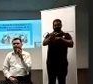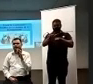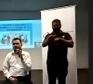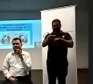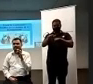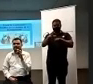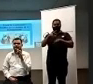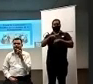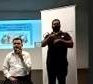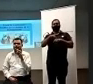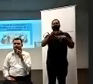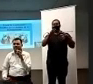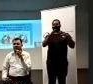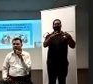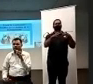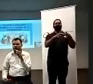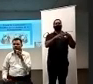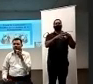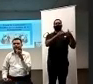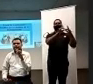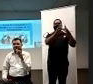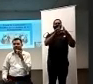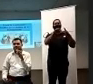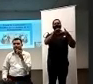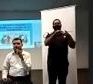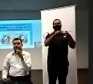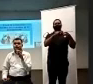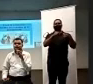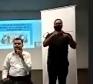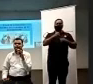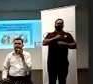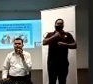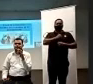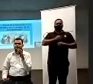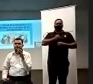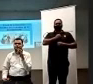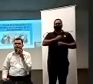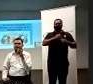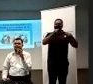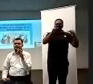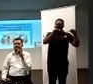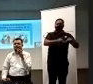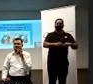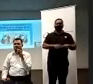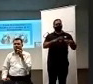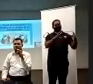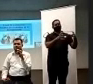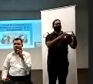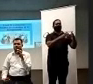de violencia de género, de la violencia de género. ¿Qué pasa si una mujer con discapacidad vivía en su casa y era